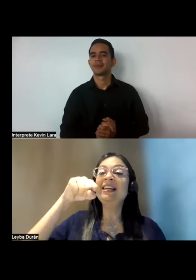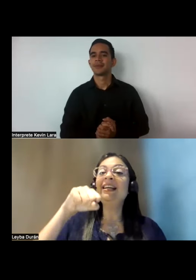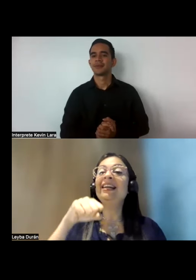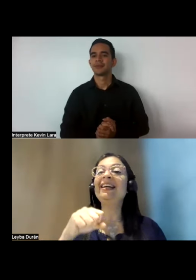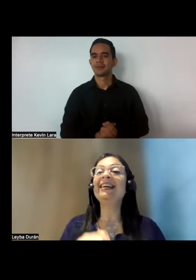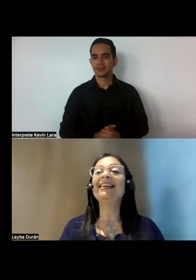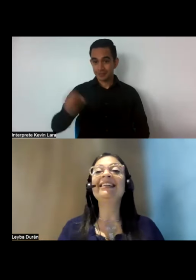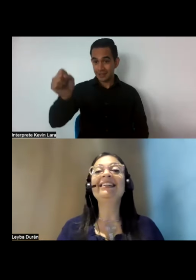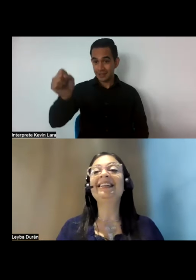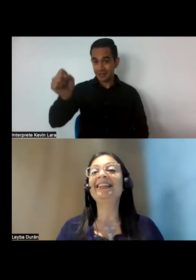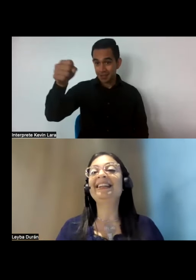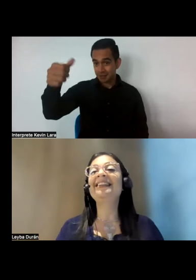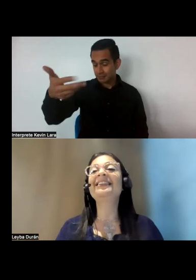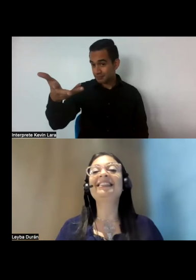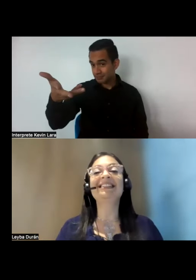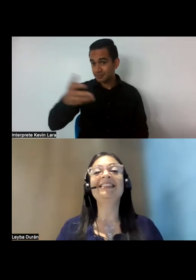¿Sí?